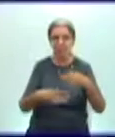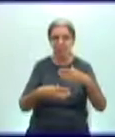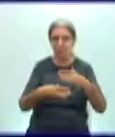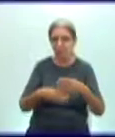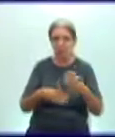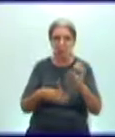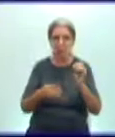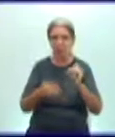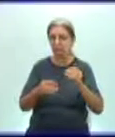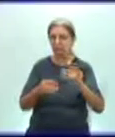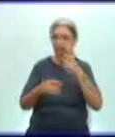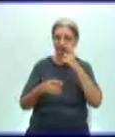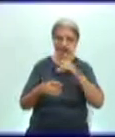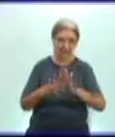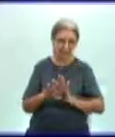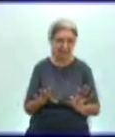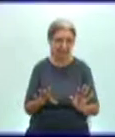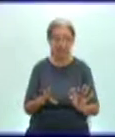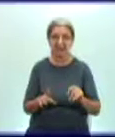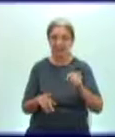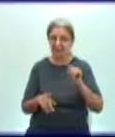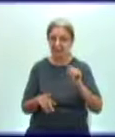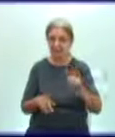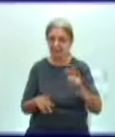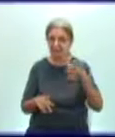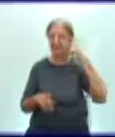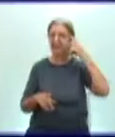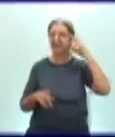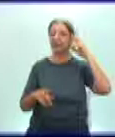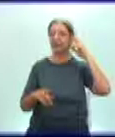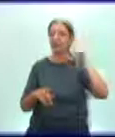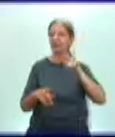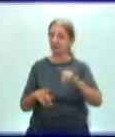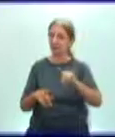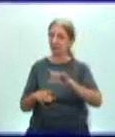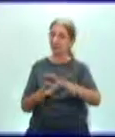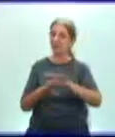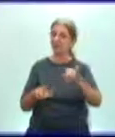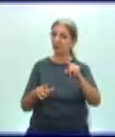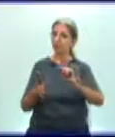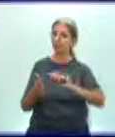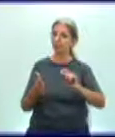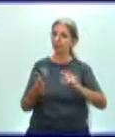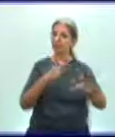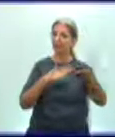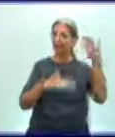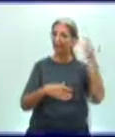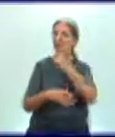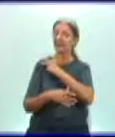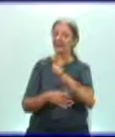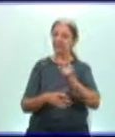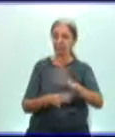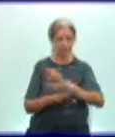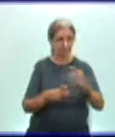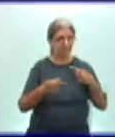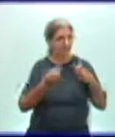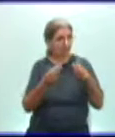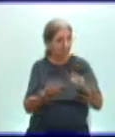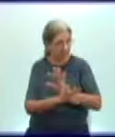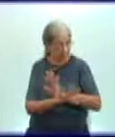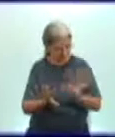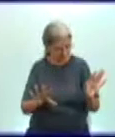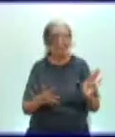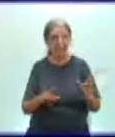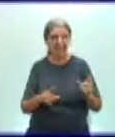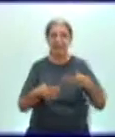o desenlace. Vamos a ver brevemente, recordar, porque esto usted lo tiene, que sus profesores se lo han dado, que en la